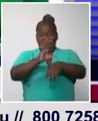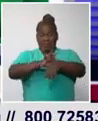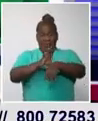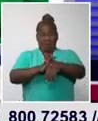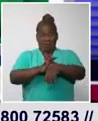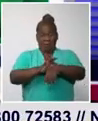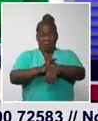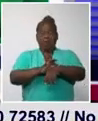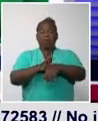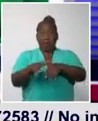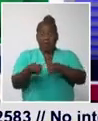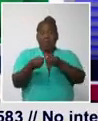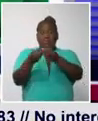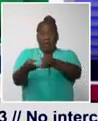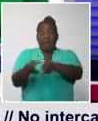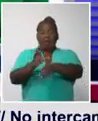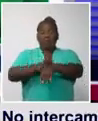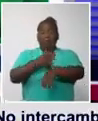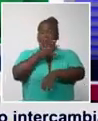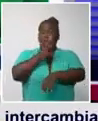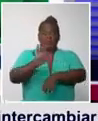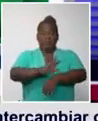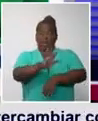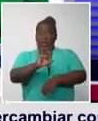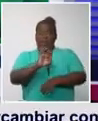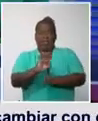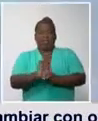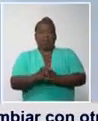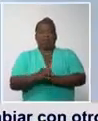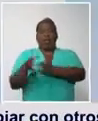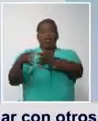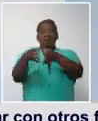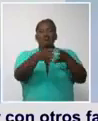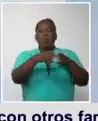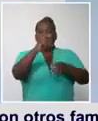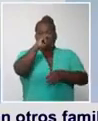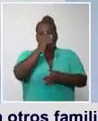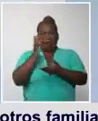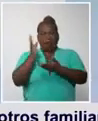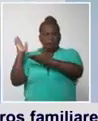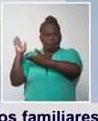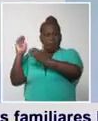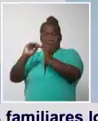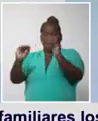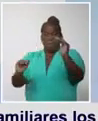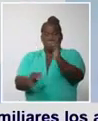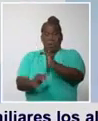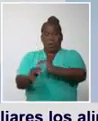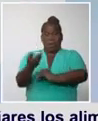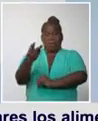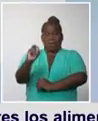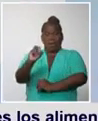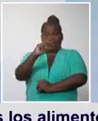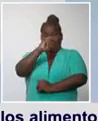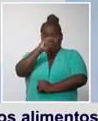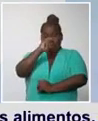la enfermedad. Por grupos de edades, menores de 20 años, ahí tienen la